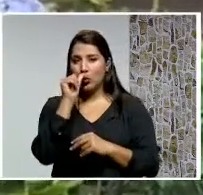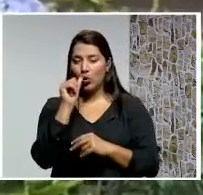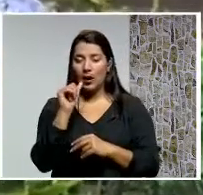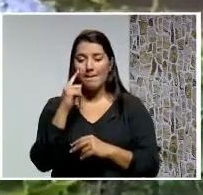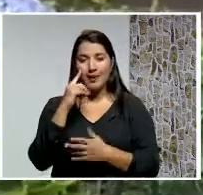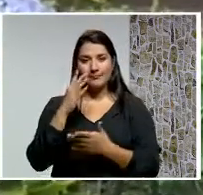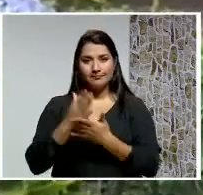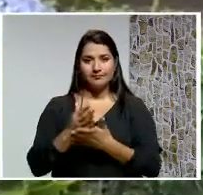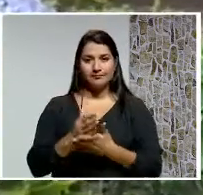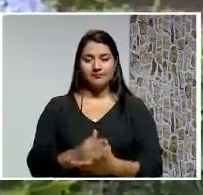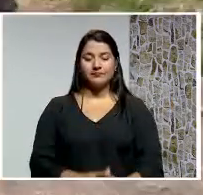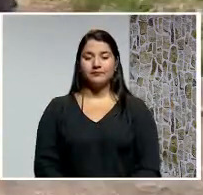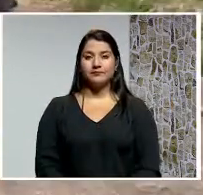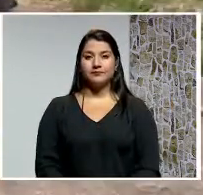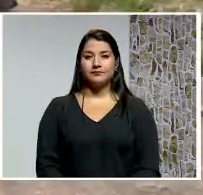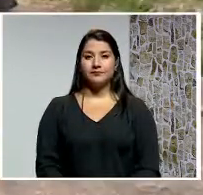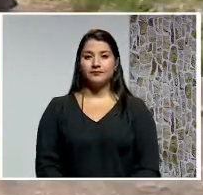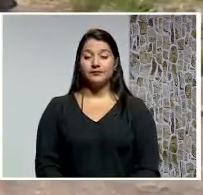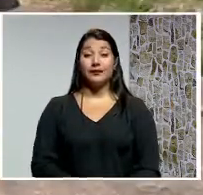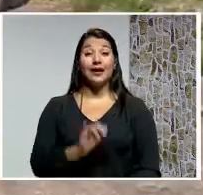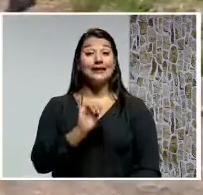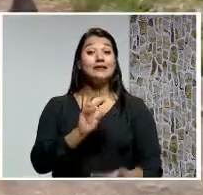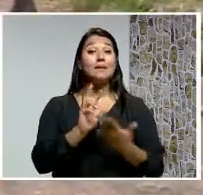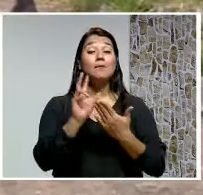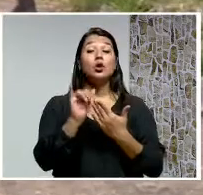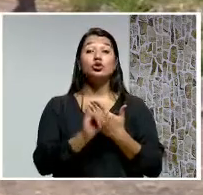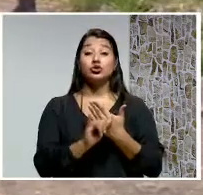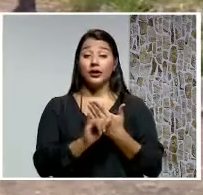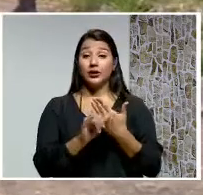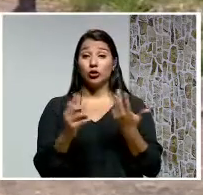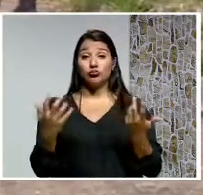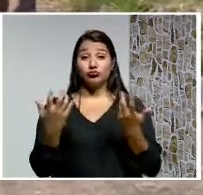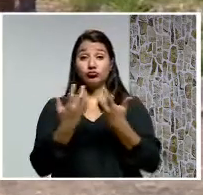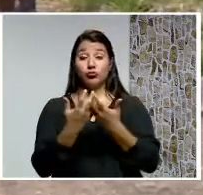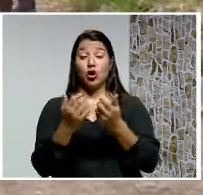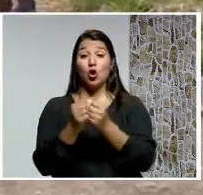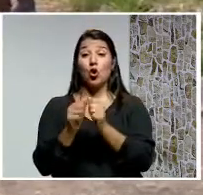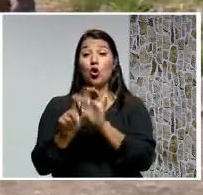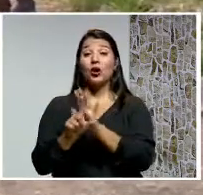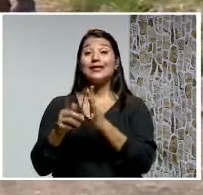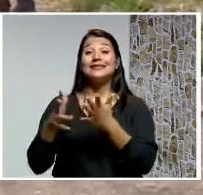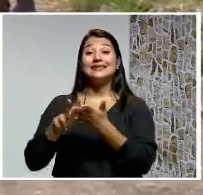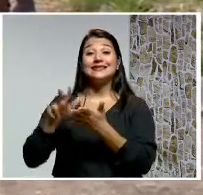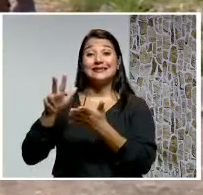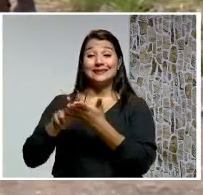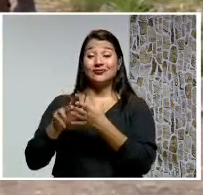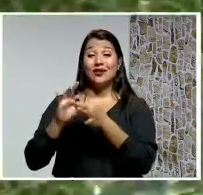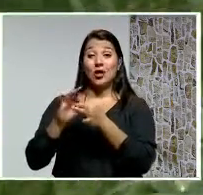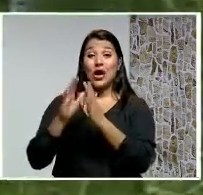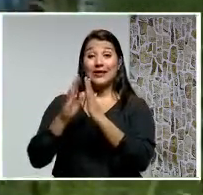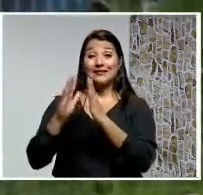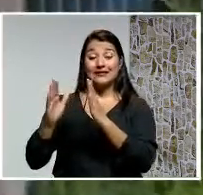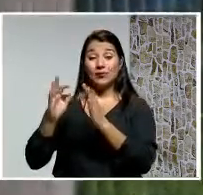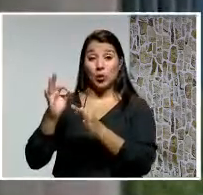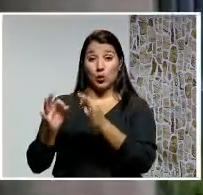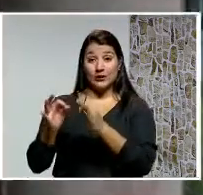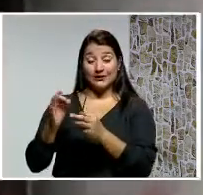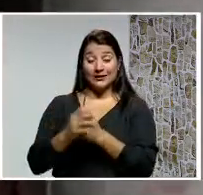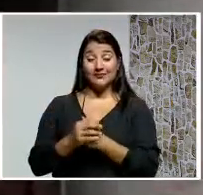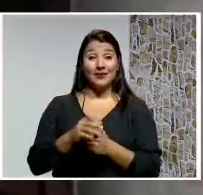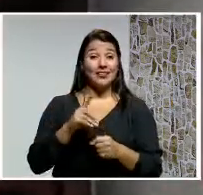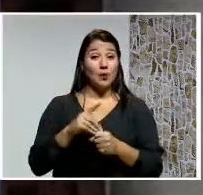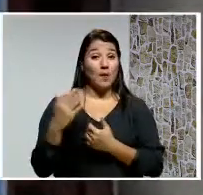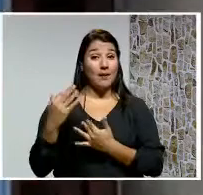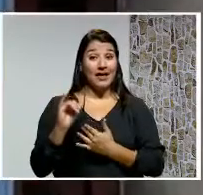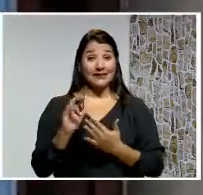dar contra la inseguridad. Este proyecto se complementa con la ley que fue aprobada del Archivo Judicial. Los diputados esperan